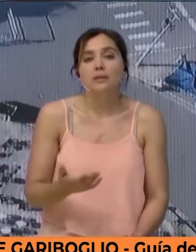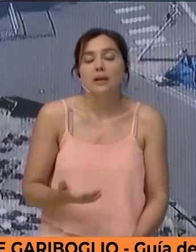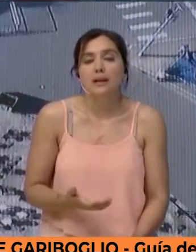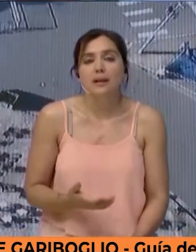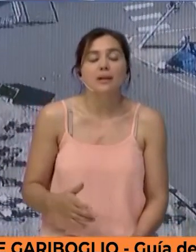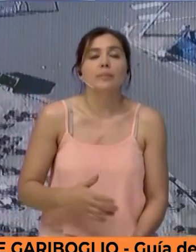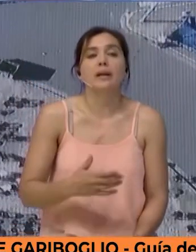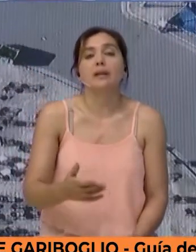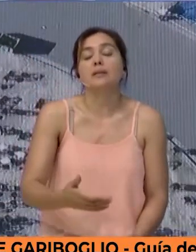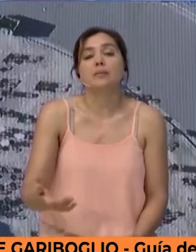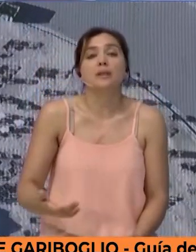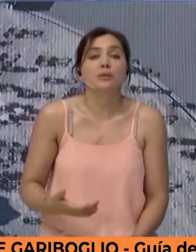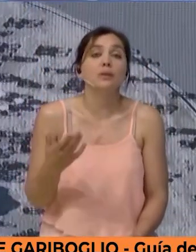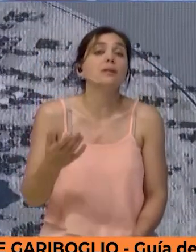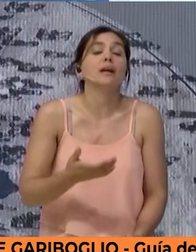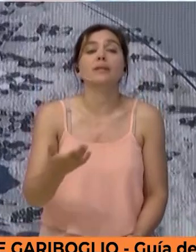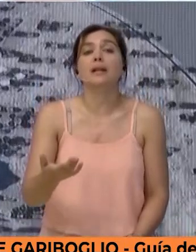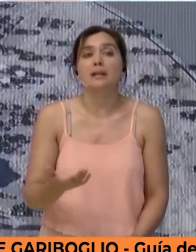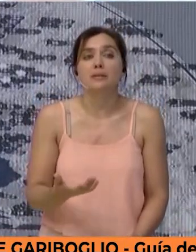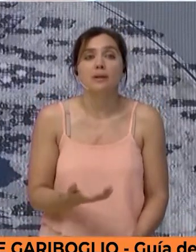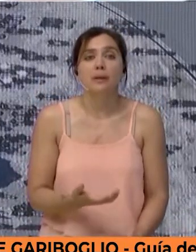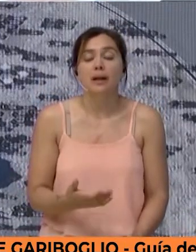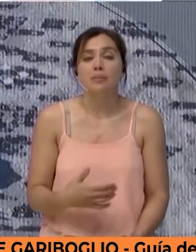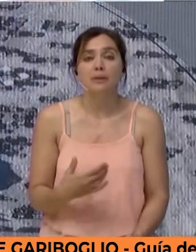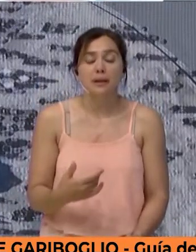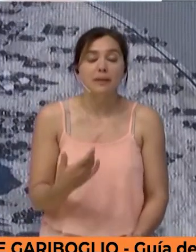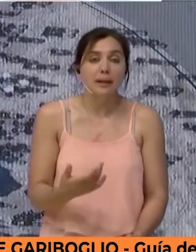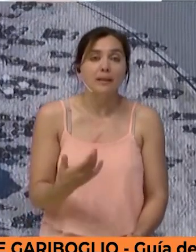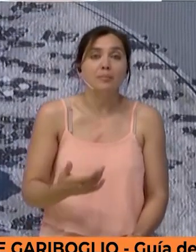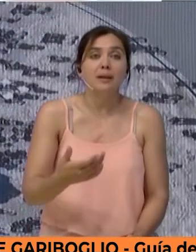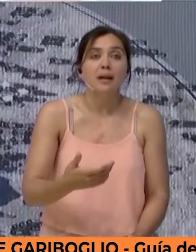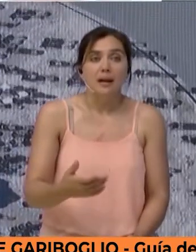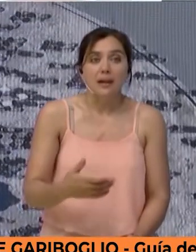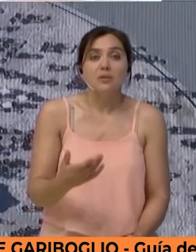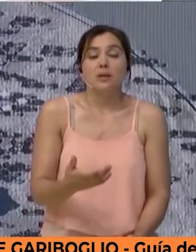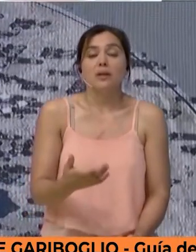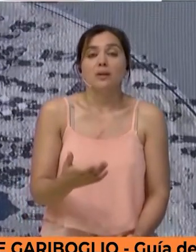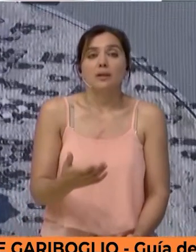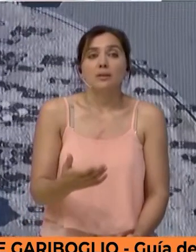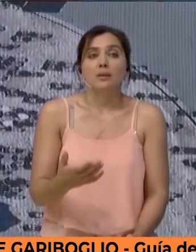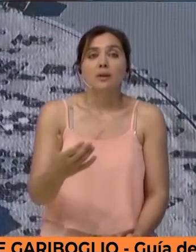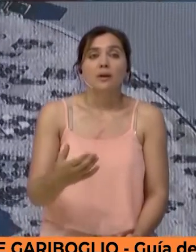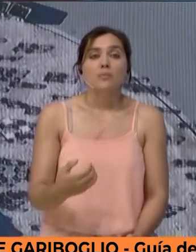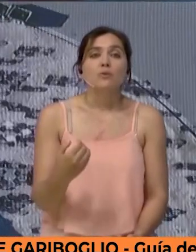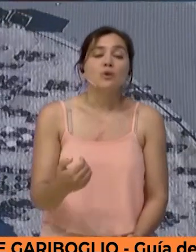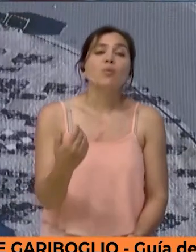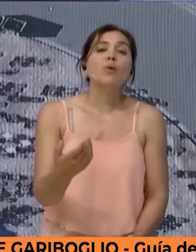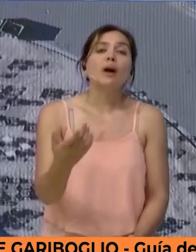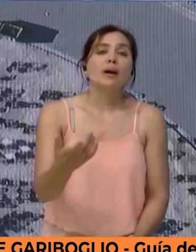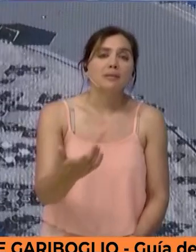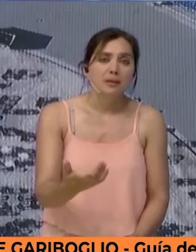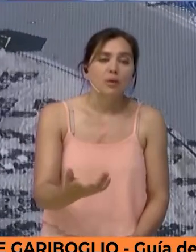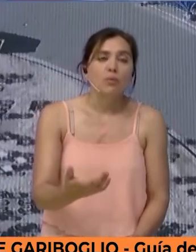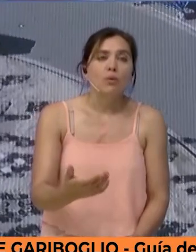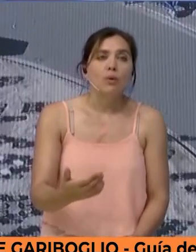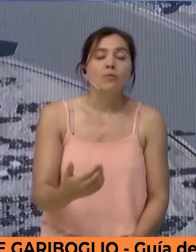vida cotidiana de los paranaenses y también de los turistas que vienen a la ciudad de Paraná, porque la verdad es que también ha sucedido esto, ¿no? Muchos